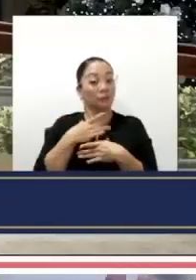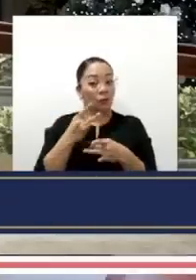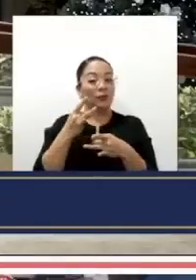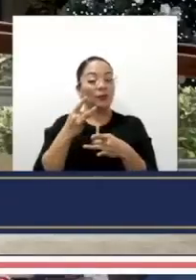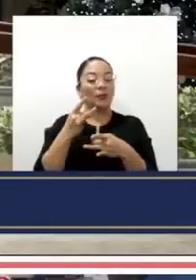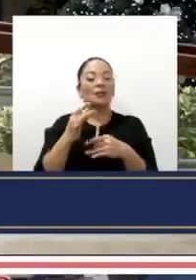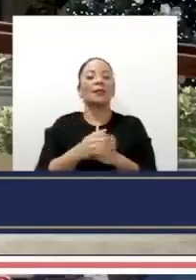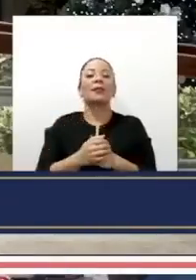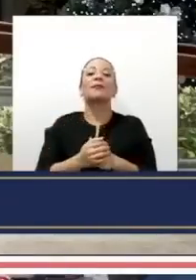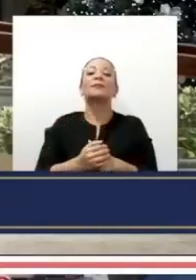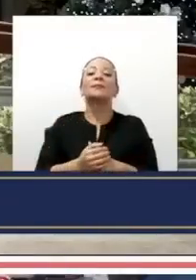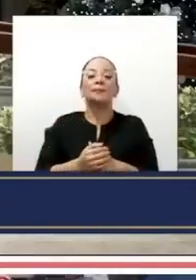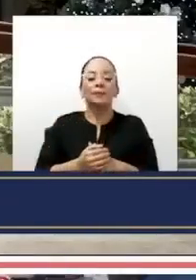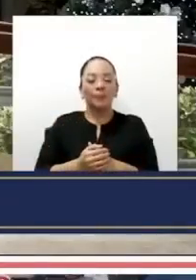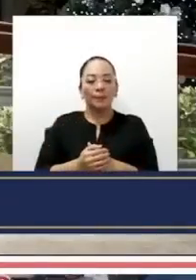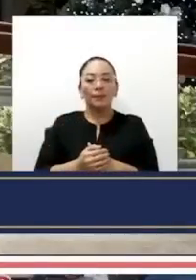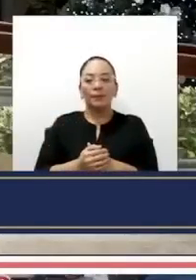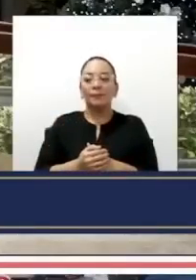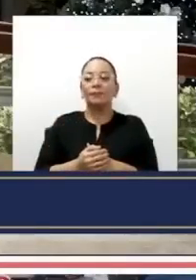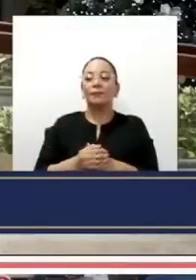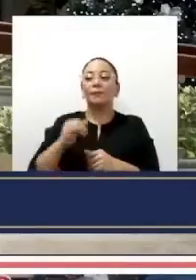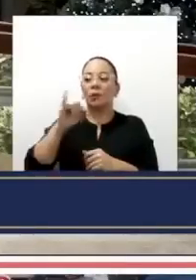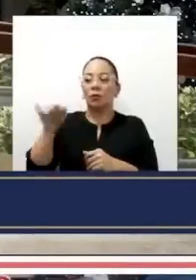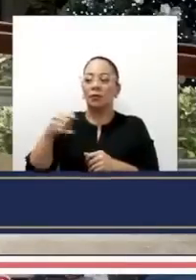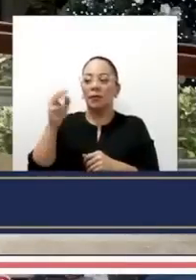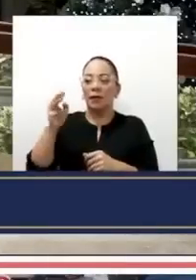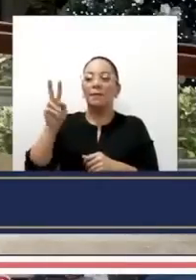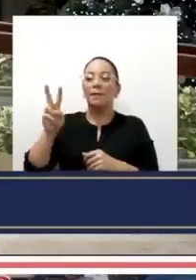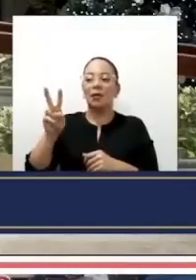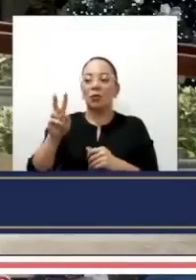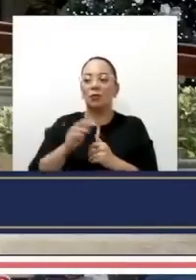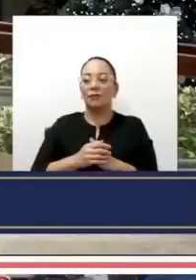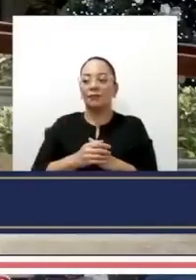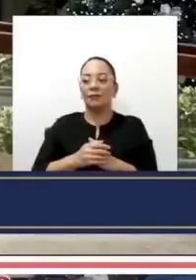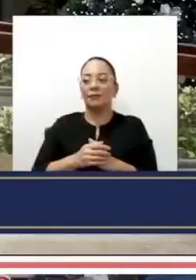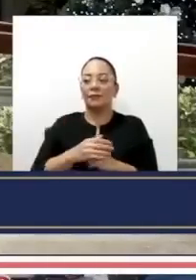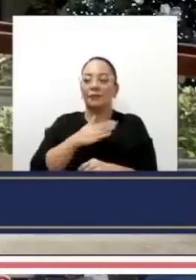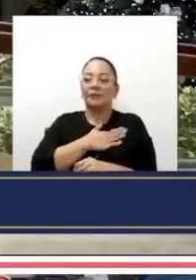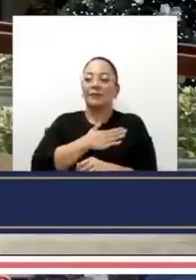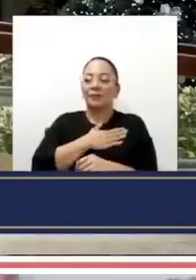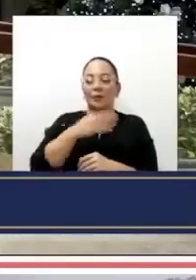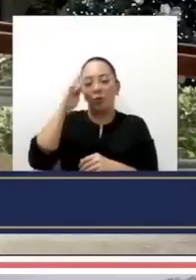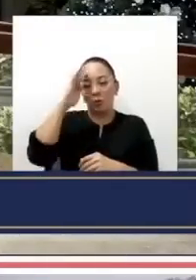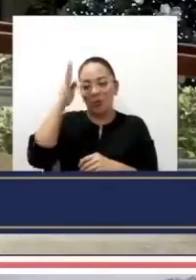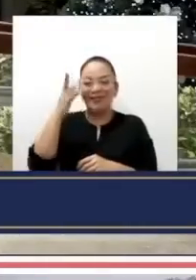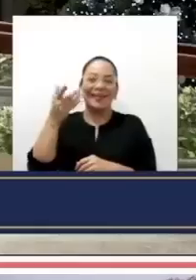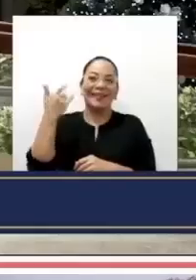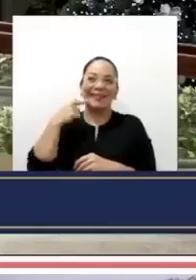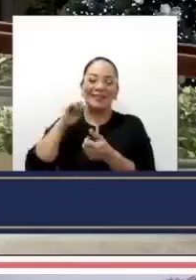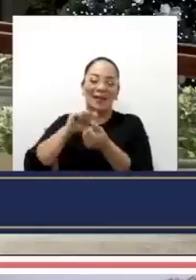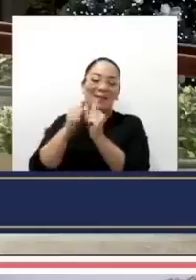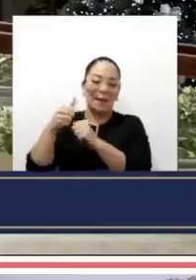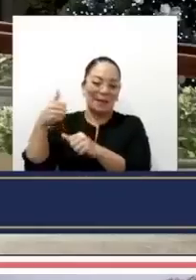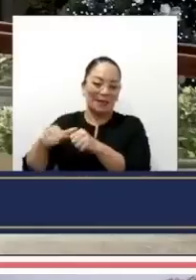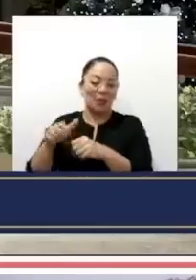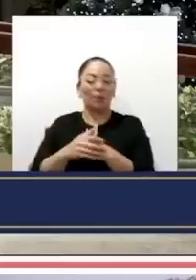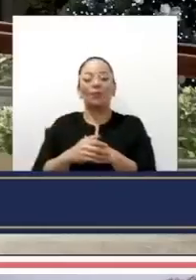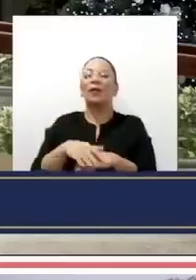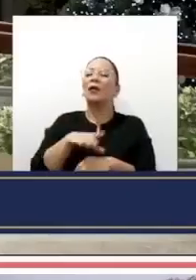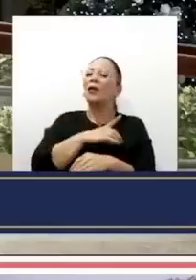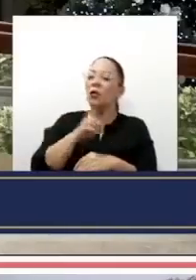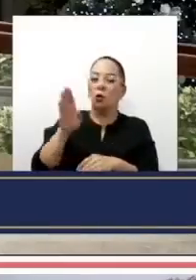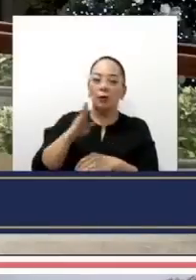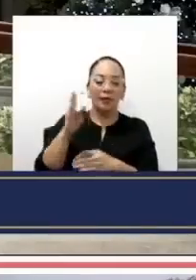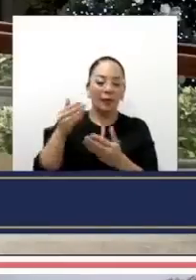Interesantísima. Don José Miguel Villalobos, le pido disculpas por lo de Corrales. Que Dios lo bendiga,